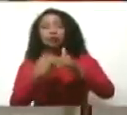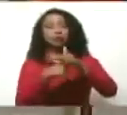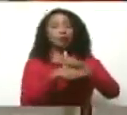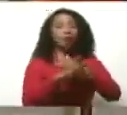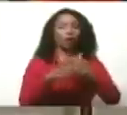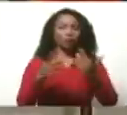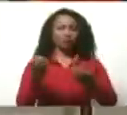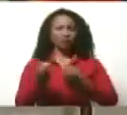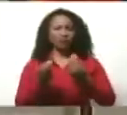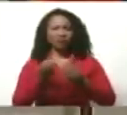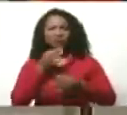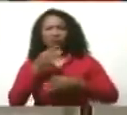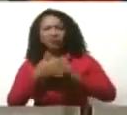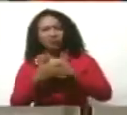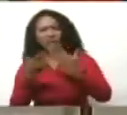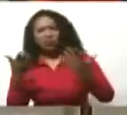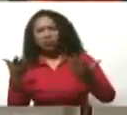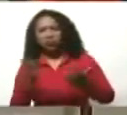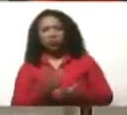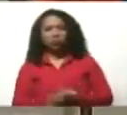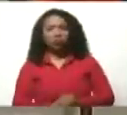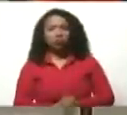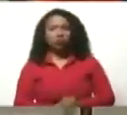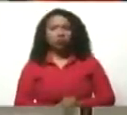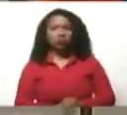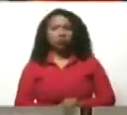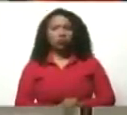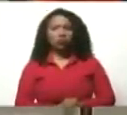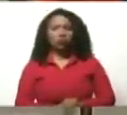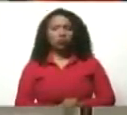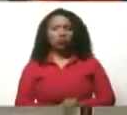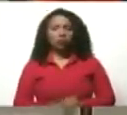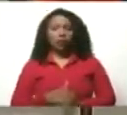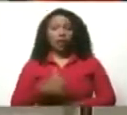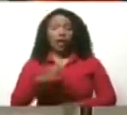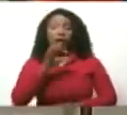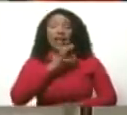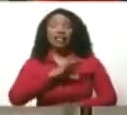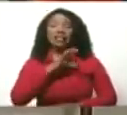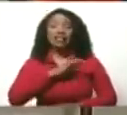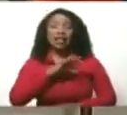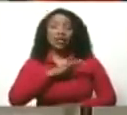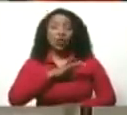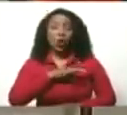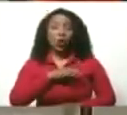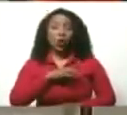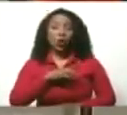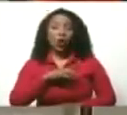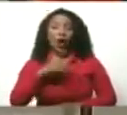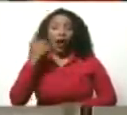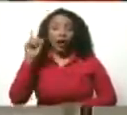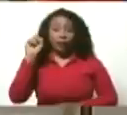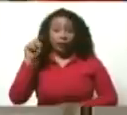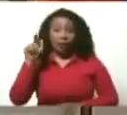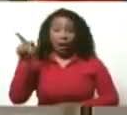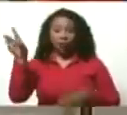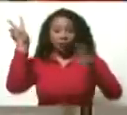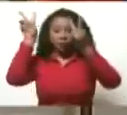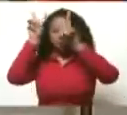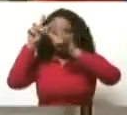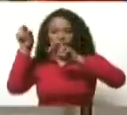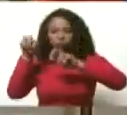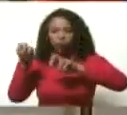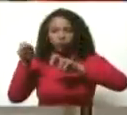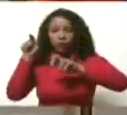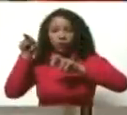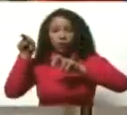De hecho, este señor Baldo Sansó está investigado también en una de estas,